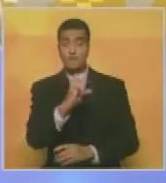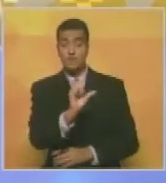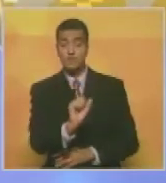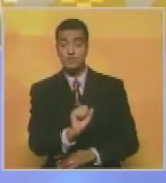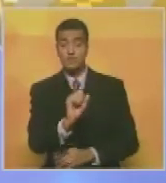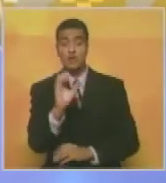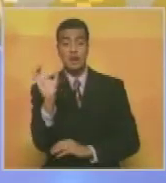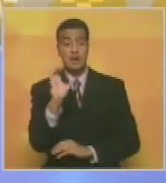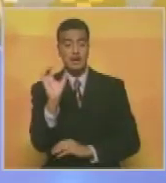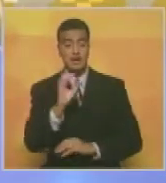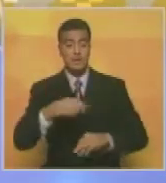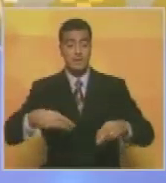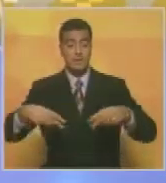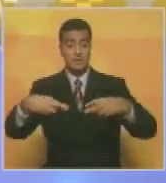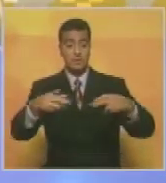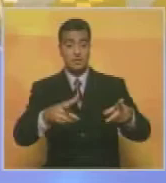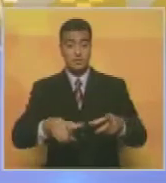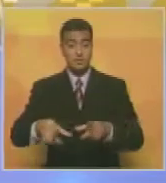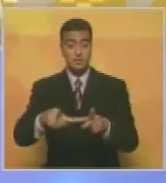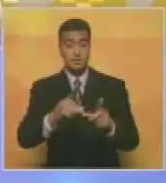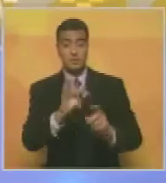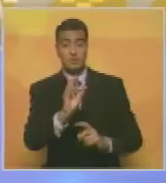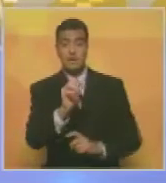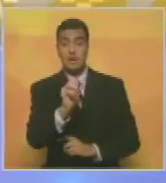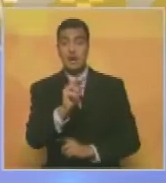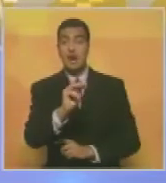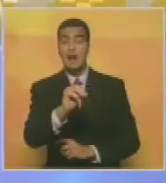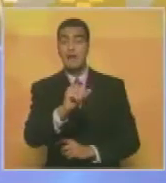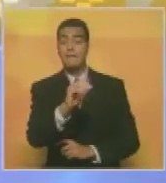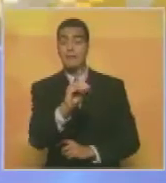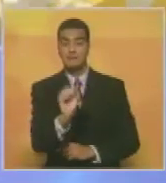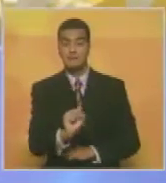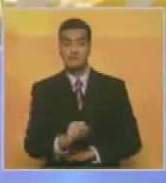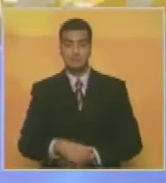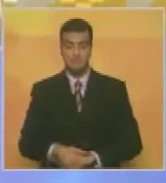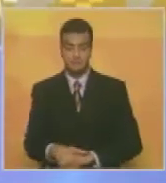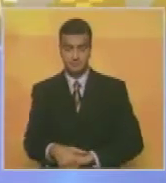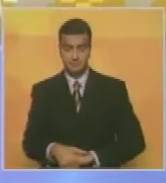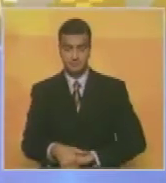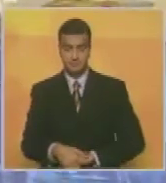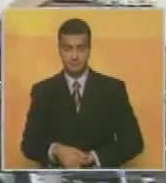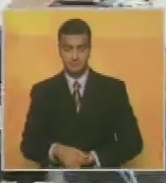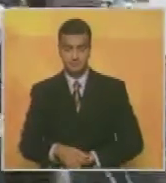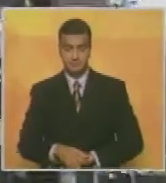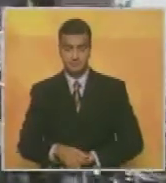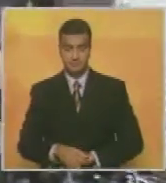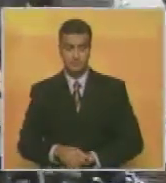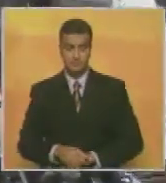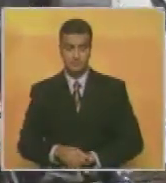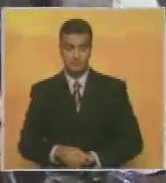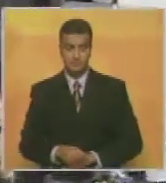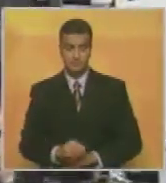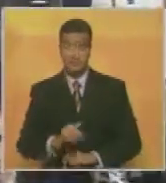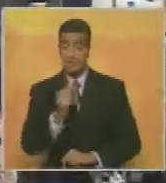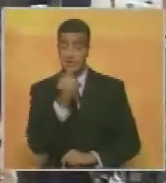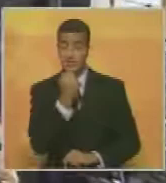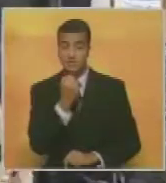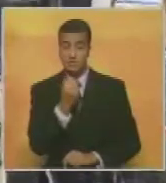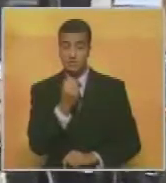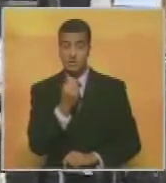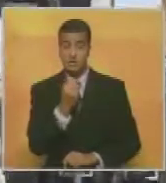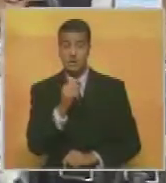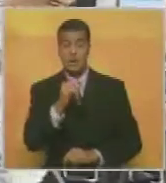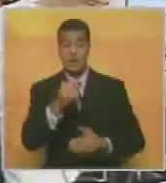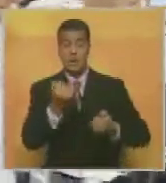ofreció durante un recorrido por las instalaciones en la avenida Fuerzas Armadas. Santiago Gutiérrez con la información. Garcés dijo que el Bus